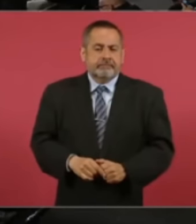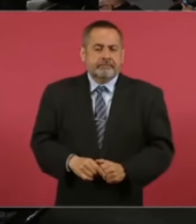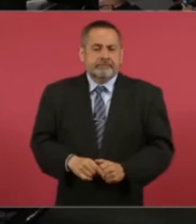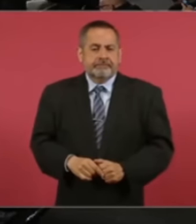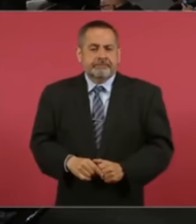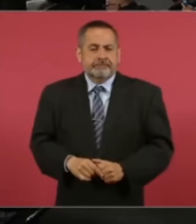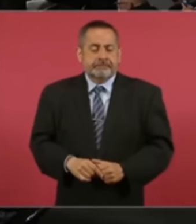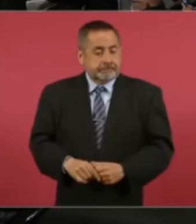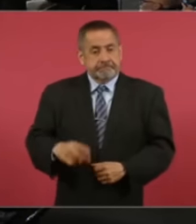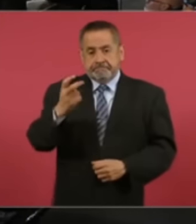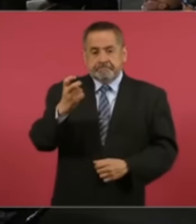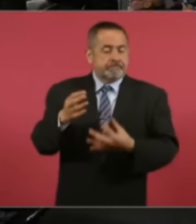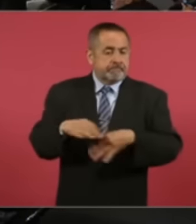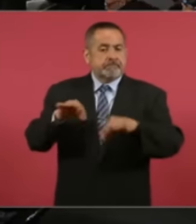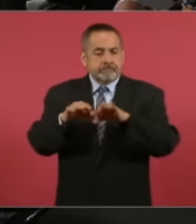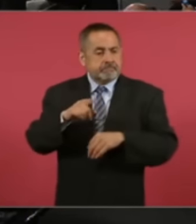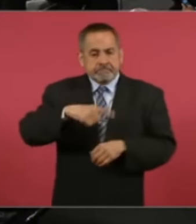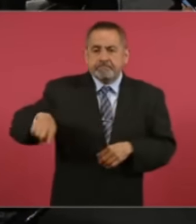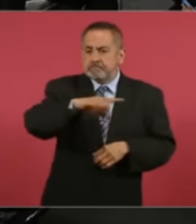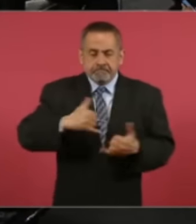Entonces es importante que los jóvenes conozcan